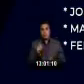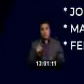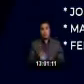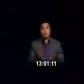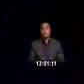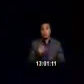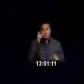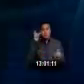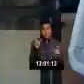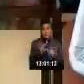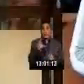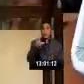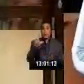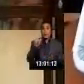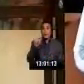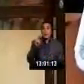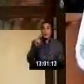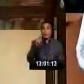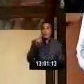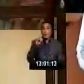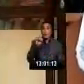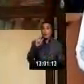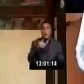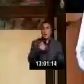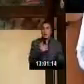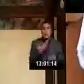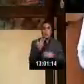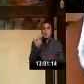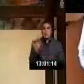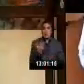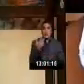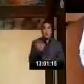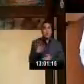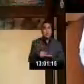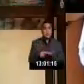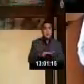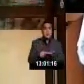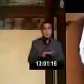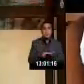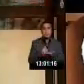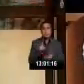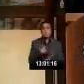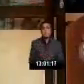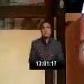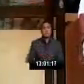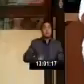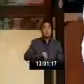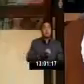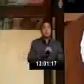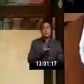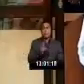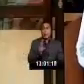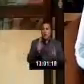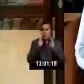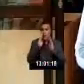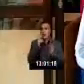La fiscal Claudia Romero se encuentra hace aproximadamente 3 horas en esta audiencia de vinculación. Nosotros estaremos